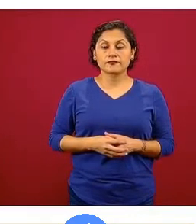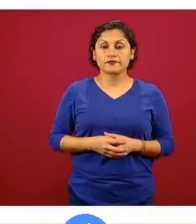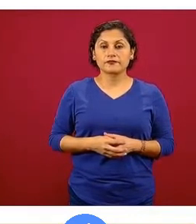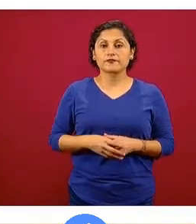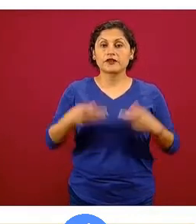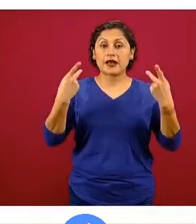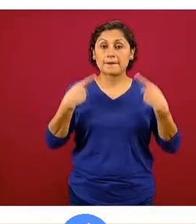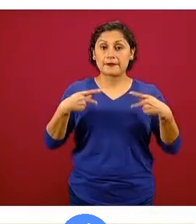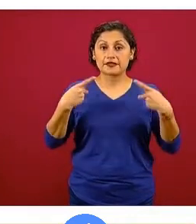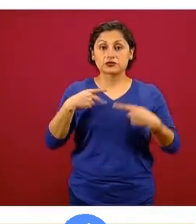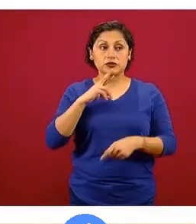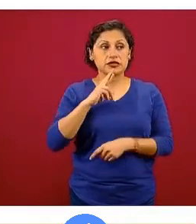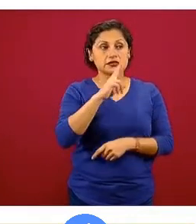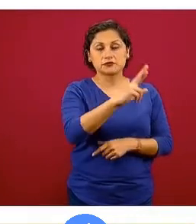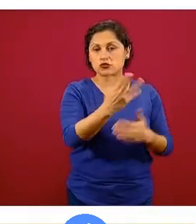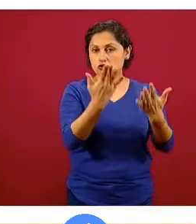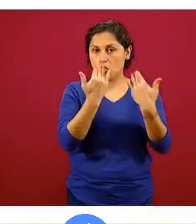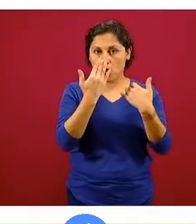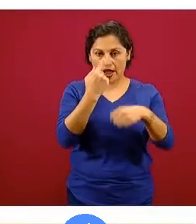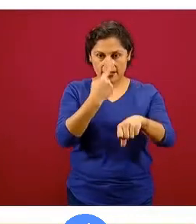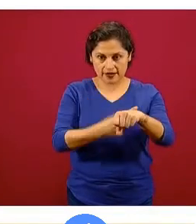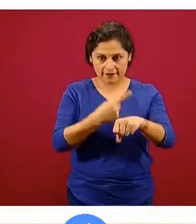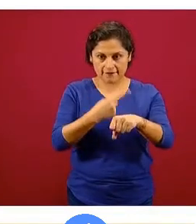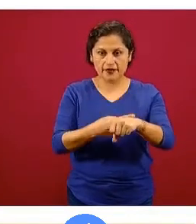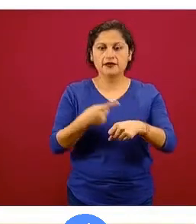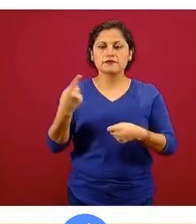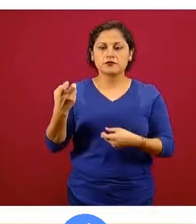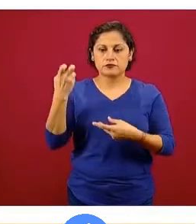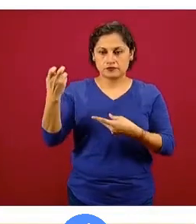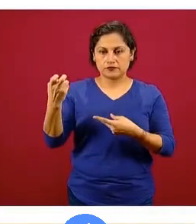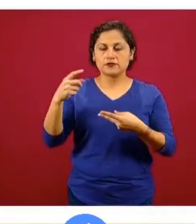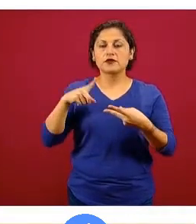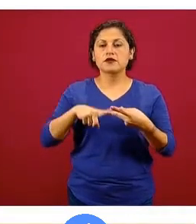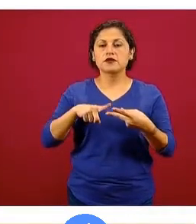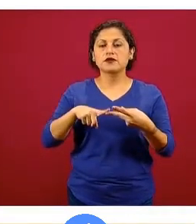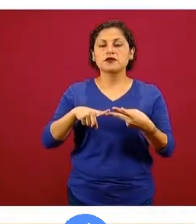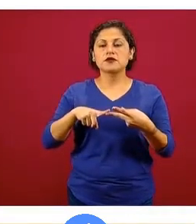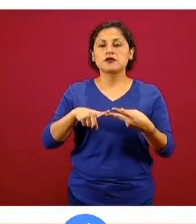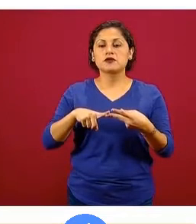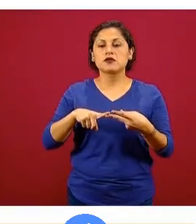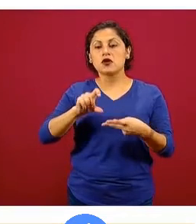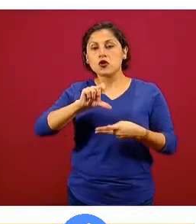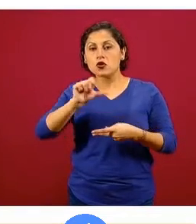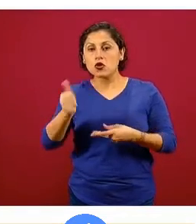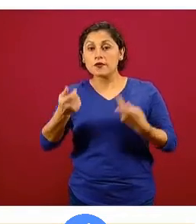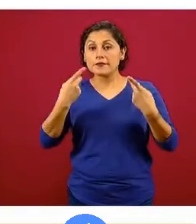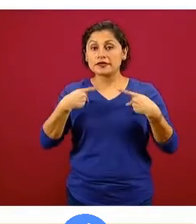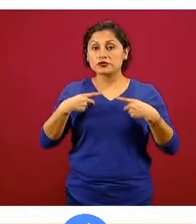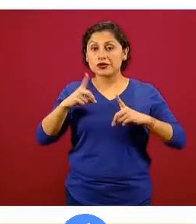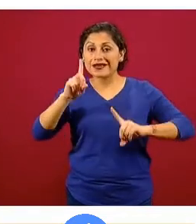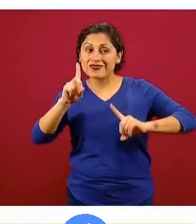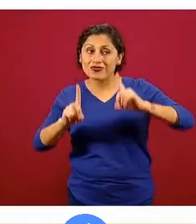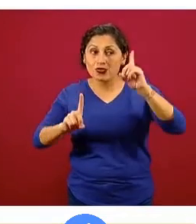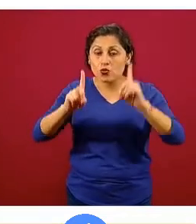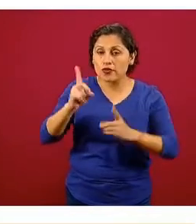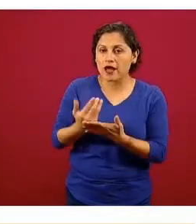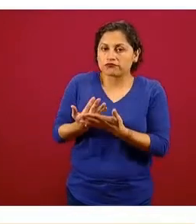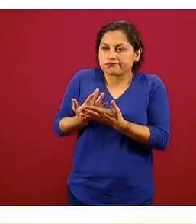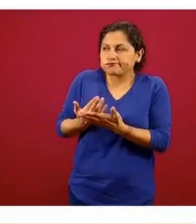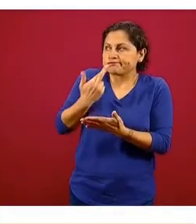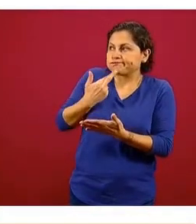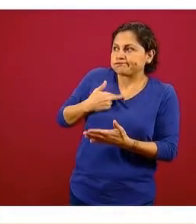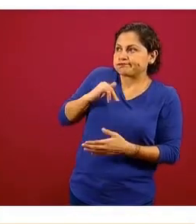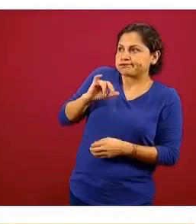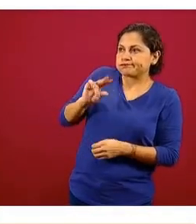resultaron negativas de la prueba, personas que están en condición de sospechosas, aguardando el resultado de la